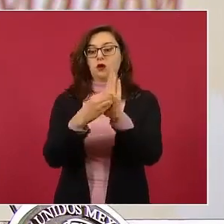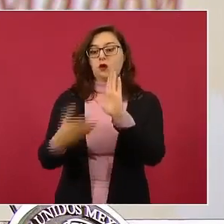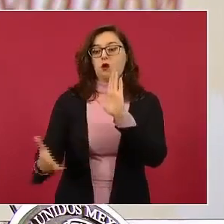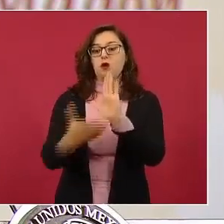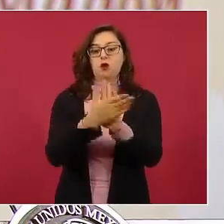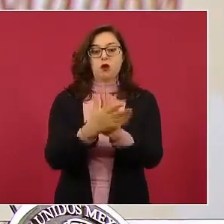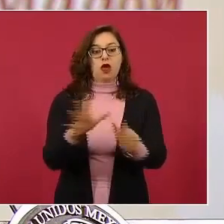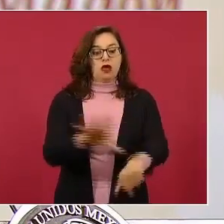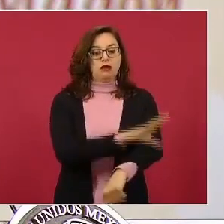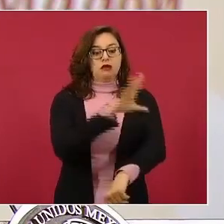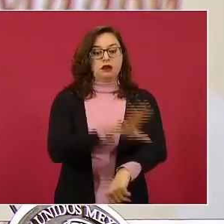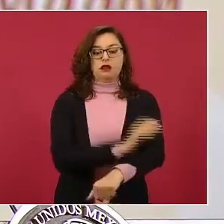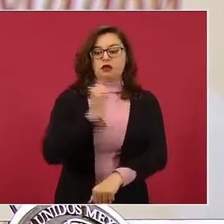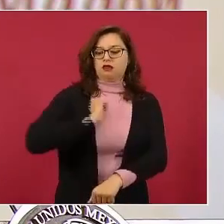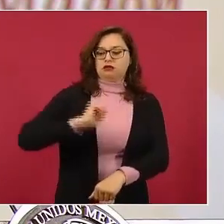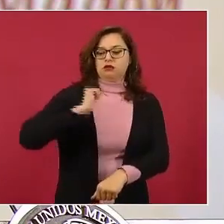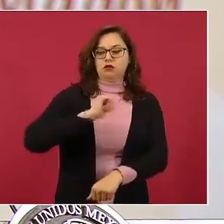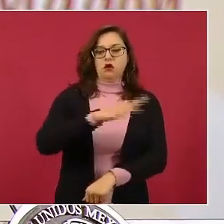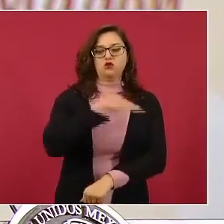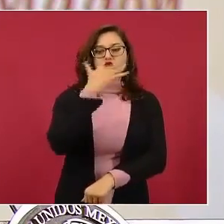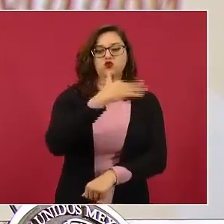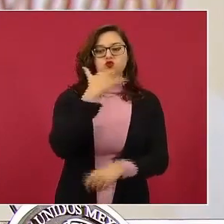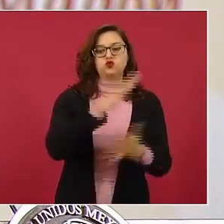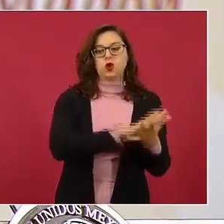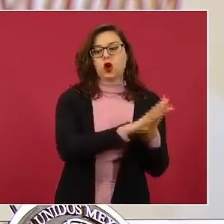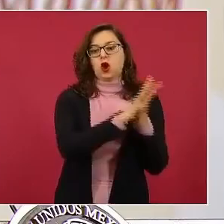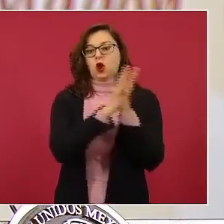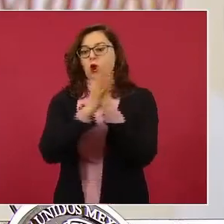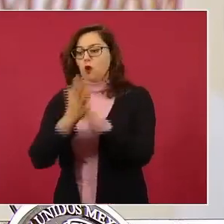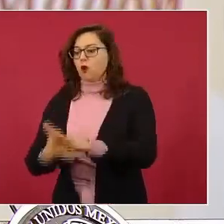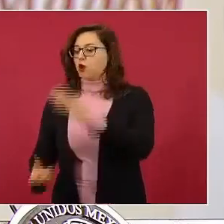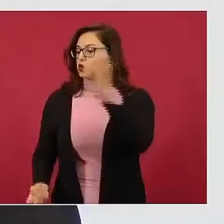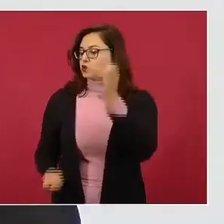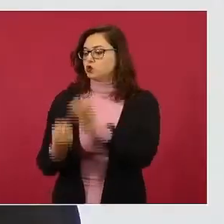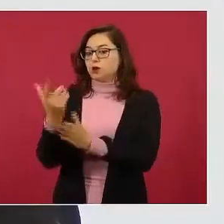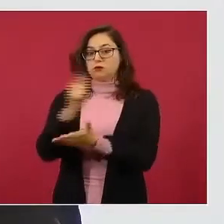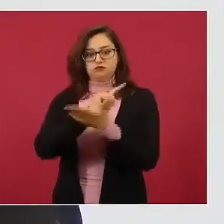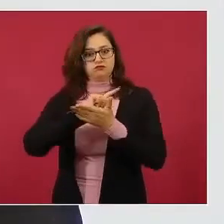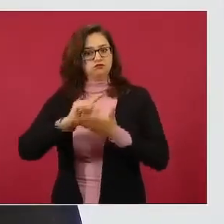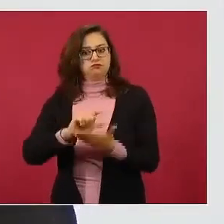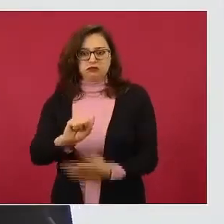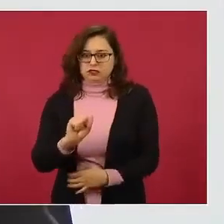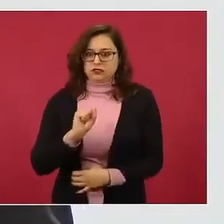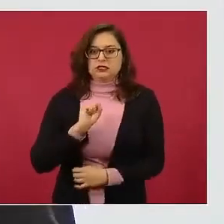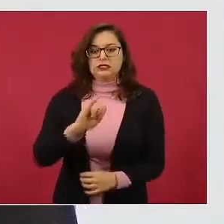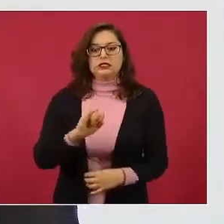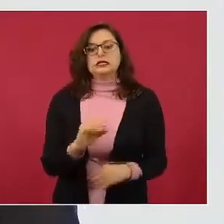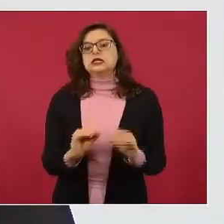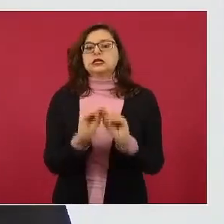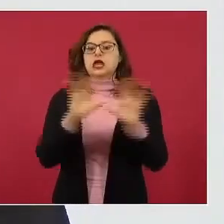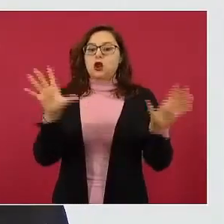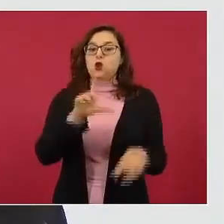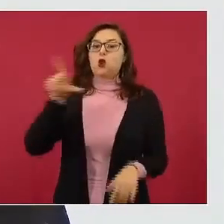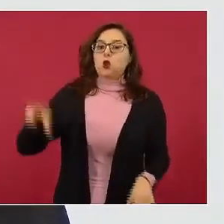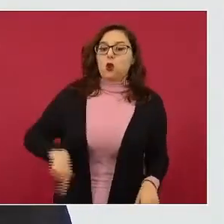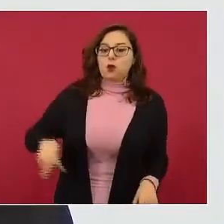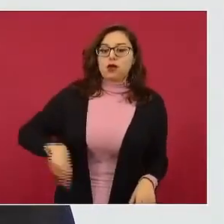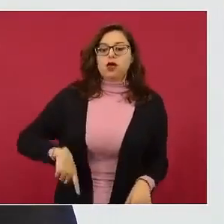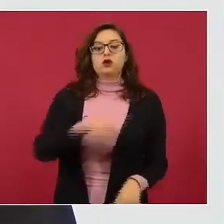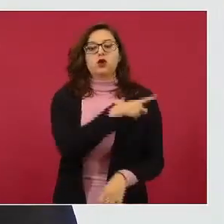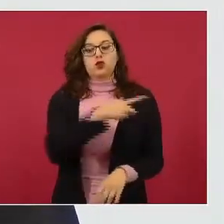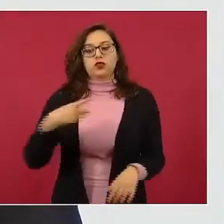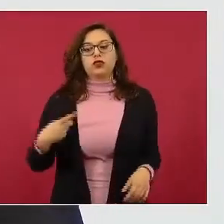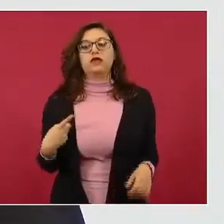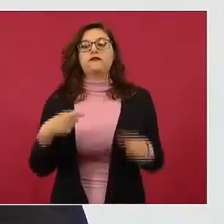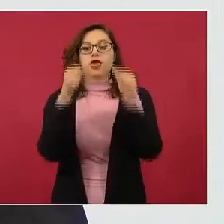qué? Porque es una responsabilidad de Estado el atender este requerimiento, este compromiso, esta obligación